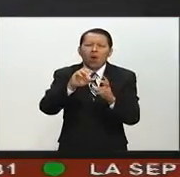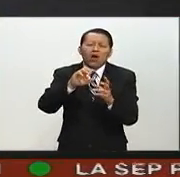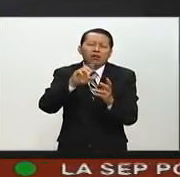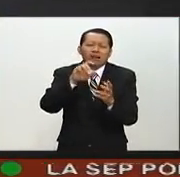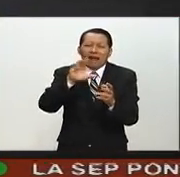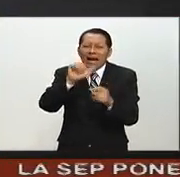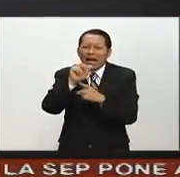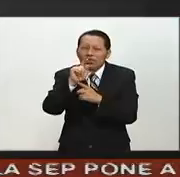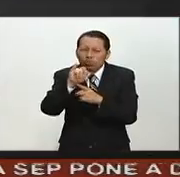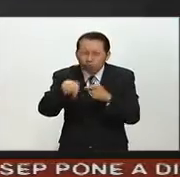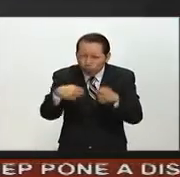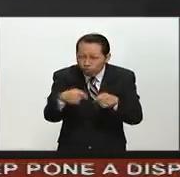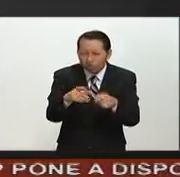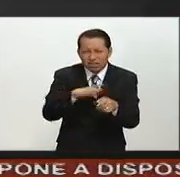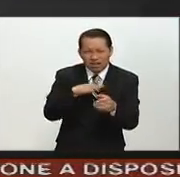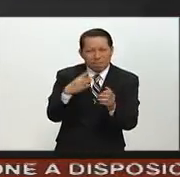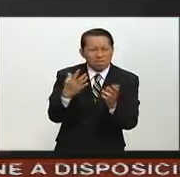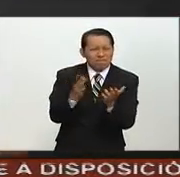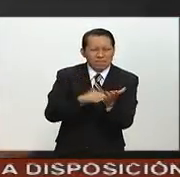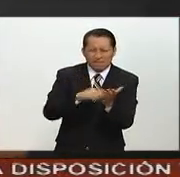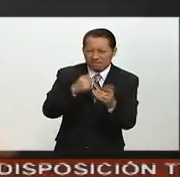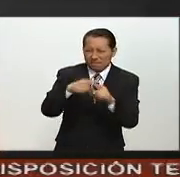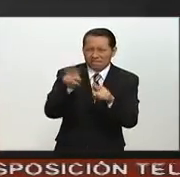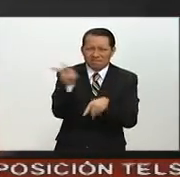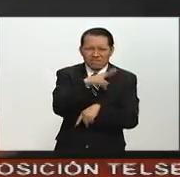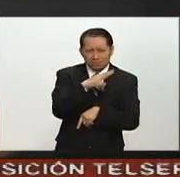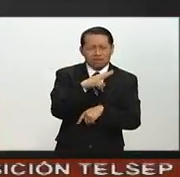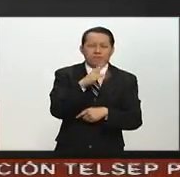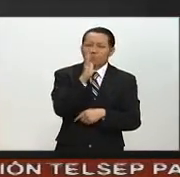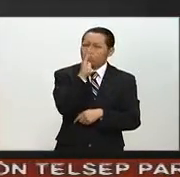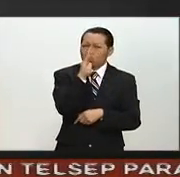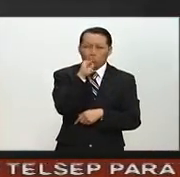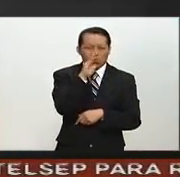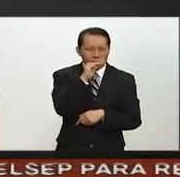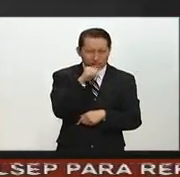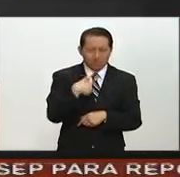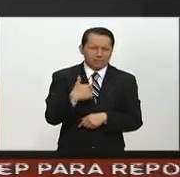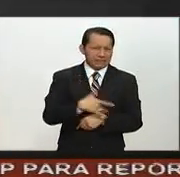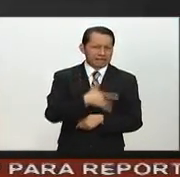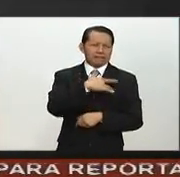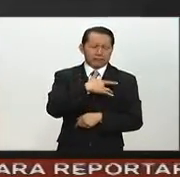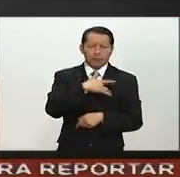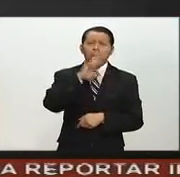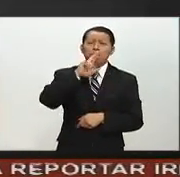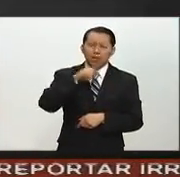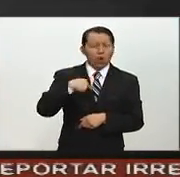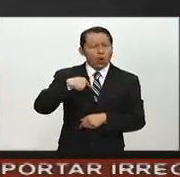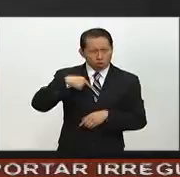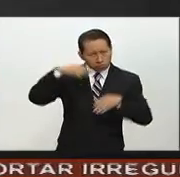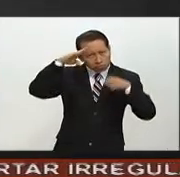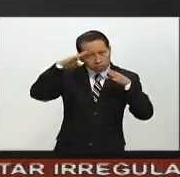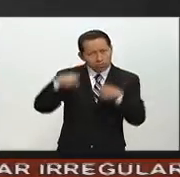algo. A partir de ahí sabía que tenía que dedicarme a lo social y de ahí entonces es lo que he hecho siempre. El cómo es lo que ha